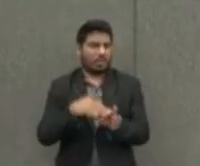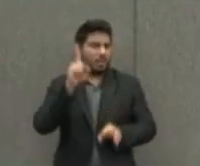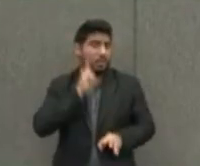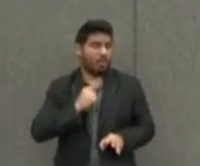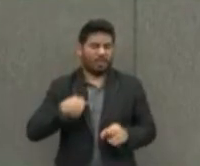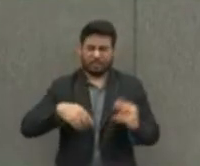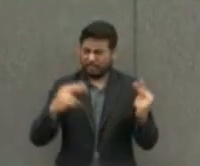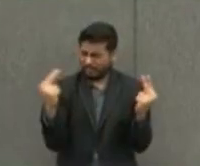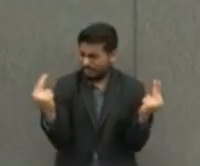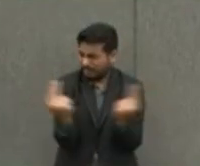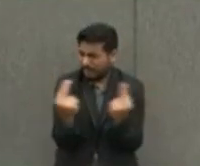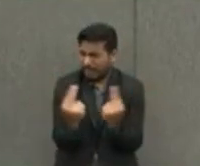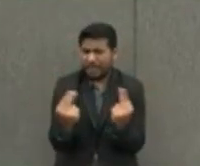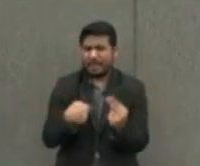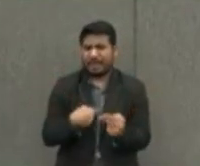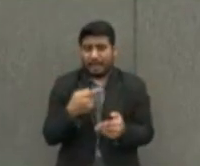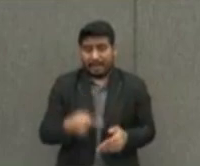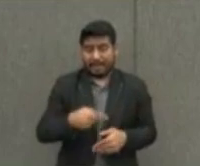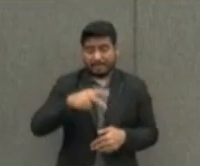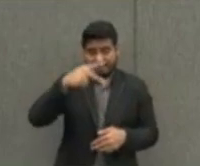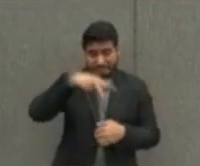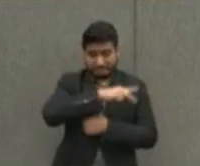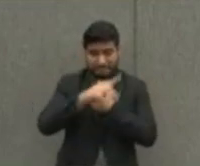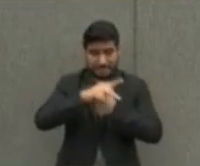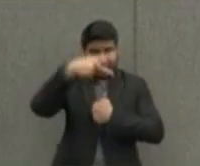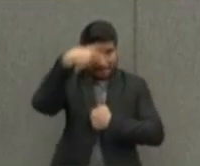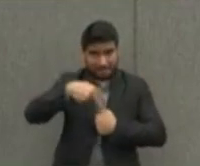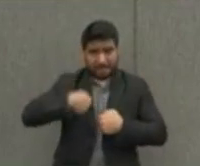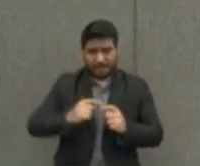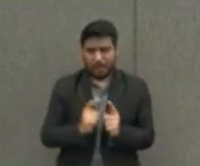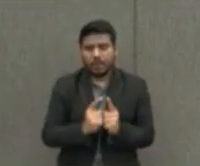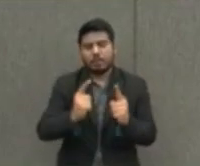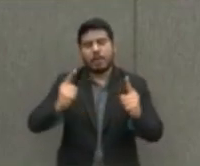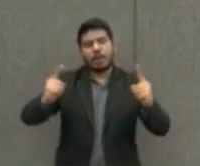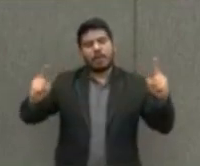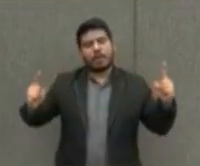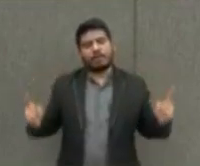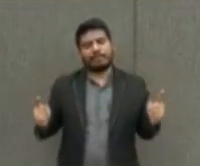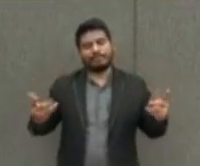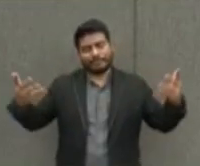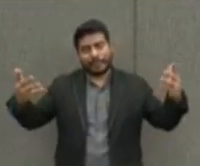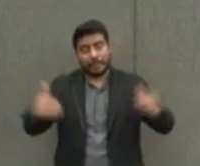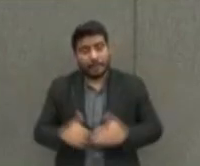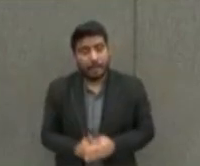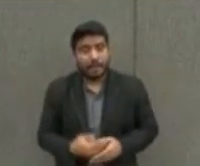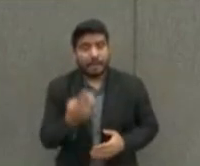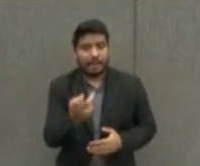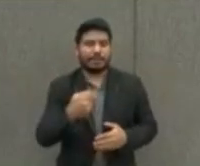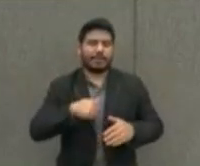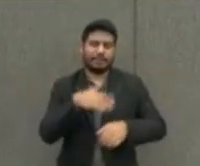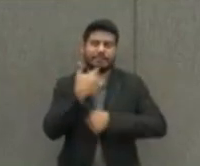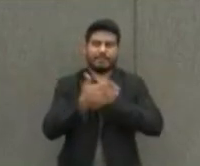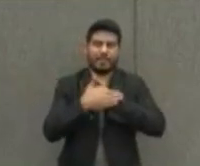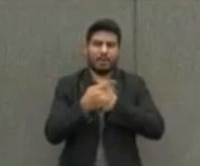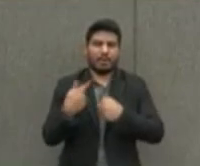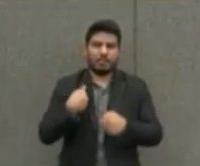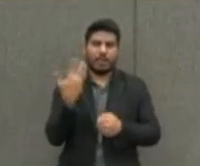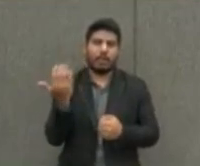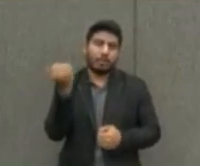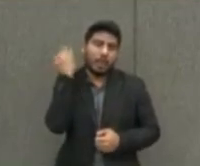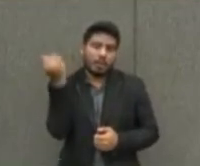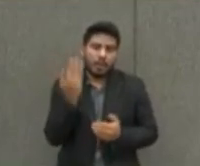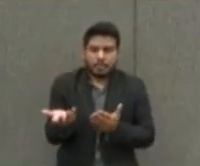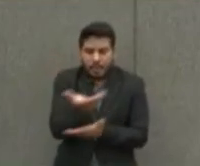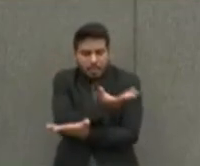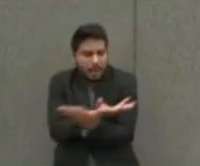méxico que sigue creciendo entre otras muchísimas situaciones que vamos a compartir y en las mesas de trabajo estoy